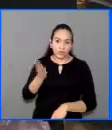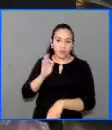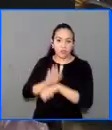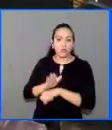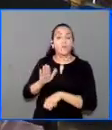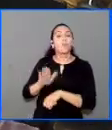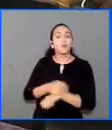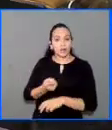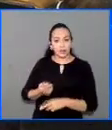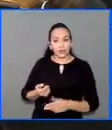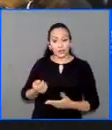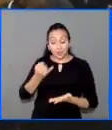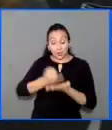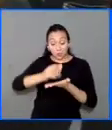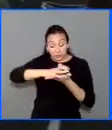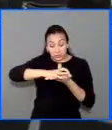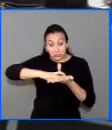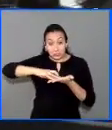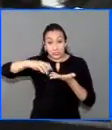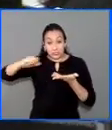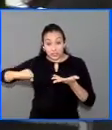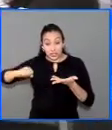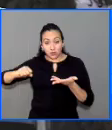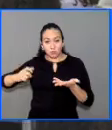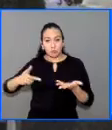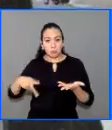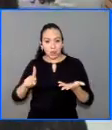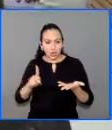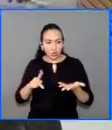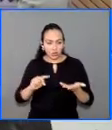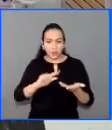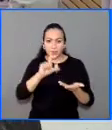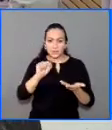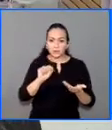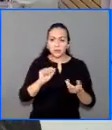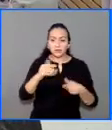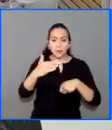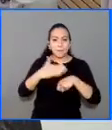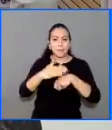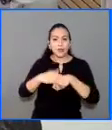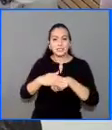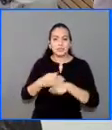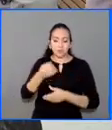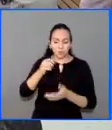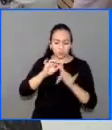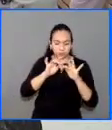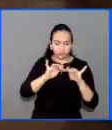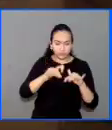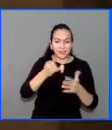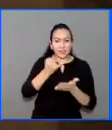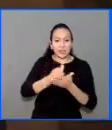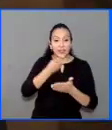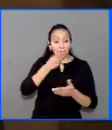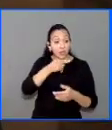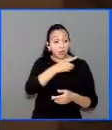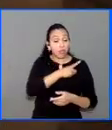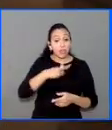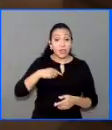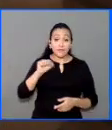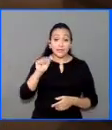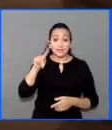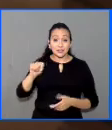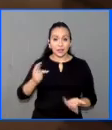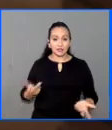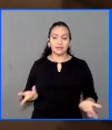de impuestos correspondiente, en su siguiente declaración fiscal se le notificó una deuda con el SAT. No puede ser.